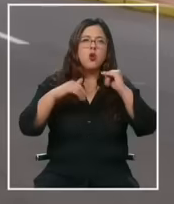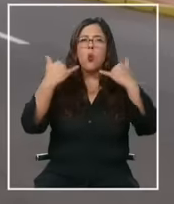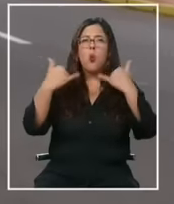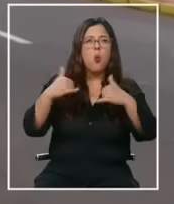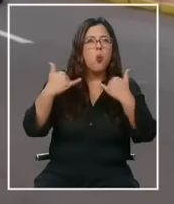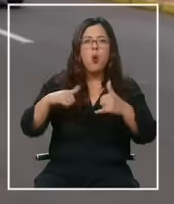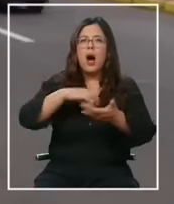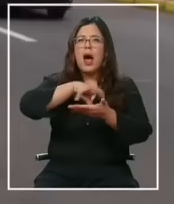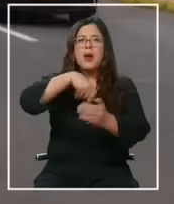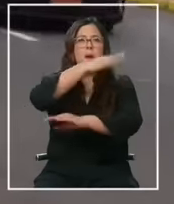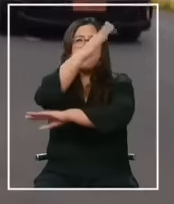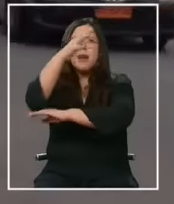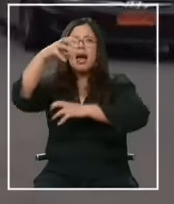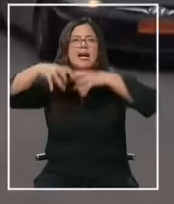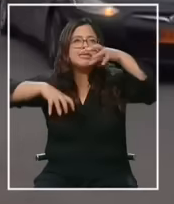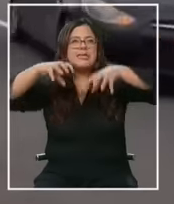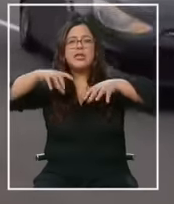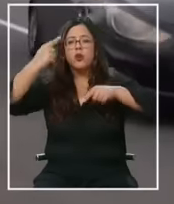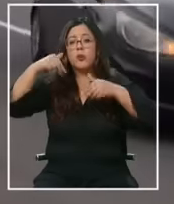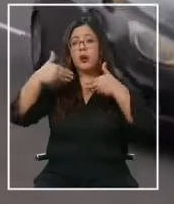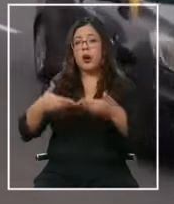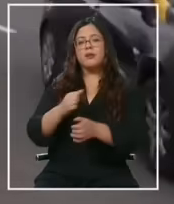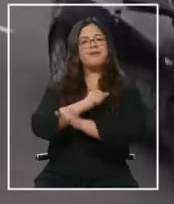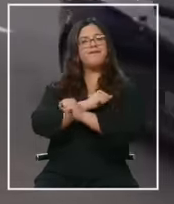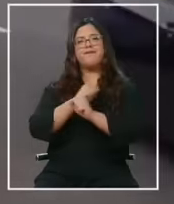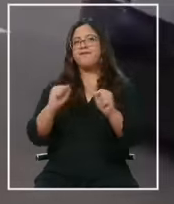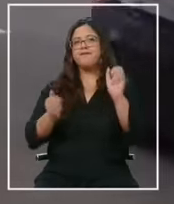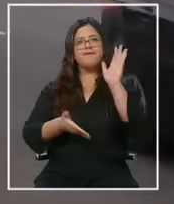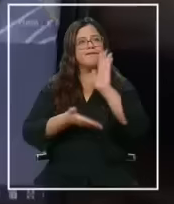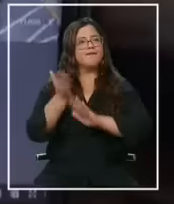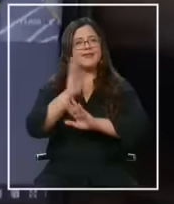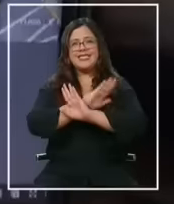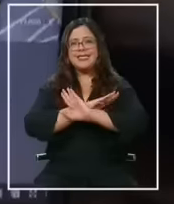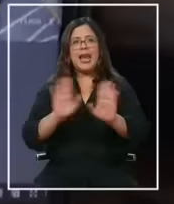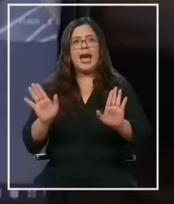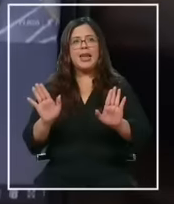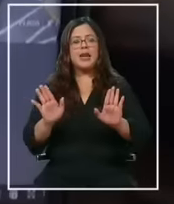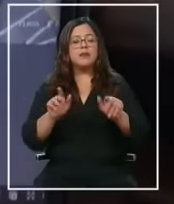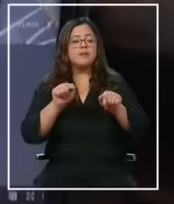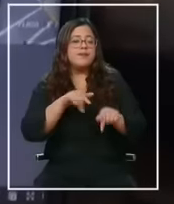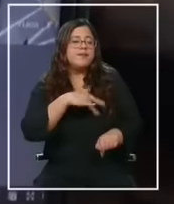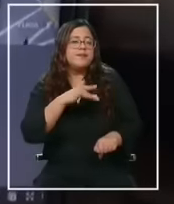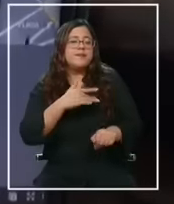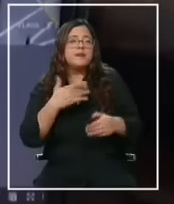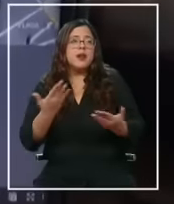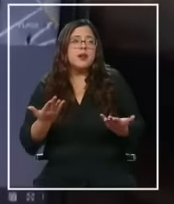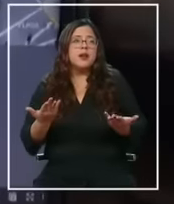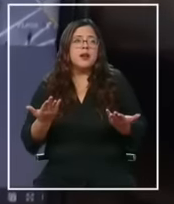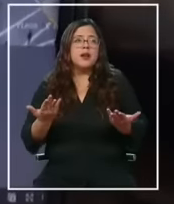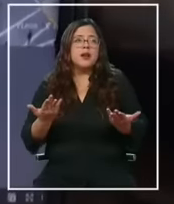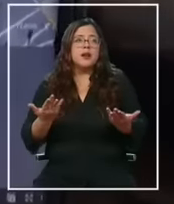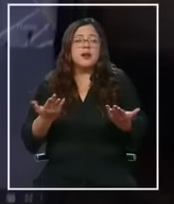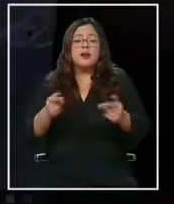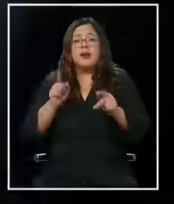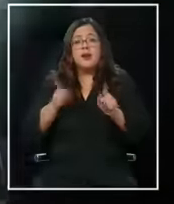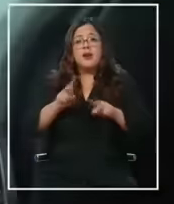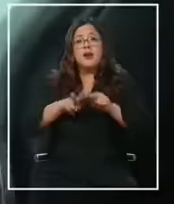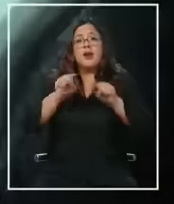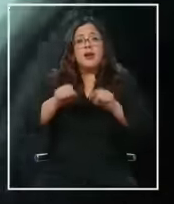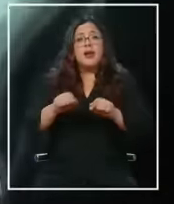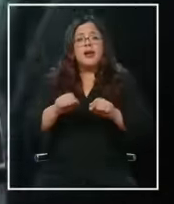las plazas, a los cerros. Pero ahora no se puede salir ni a la puerta. No tenemos otra, lamentablemente tenemos que llegar a esta